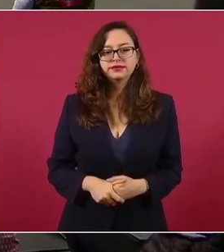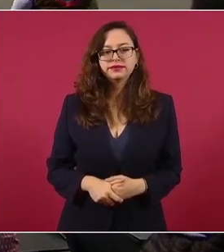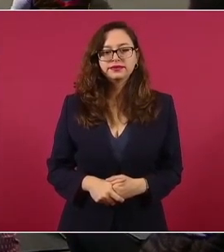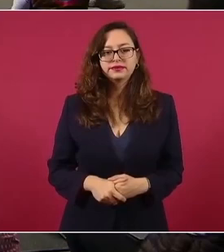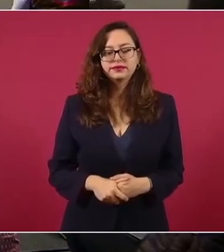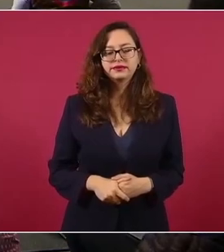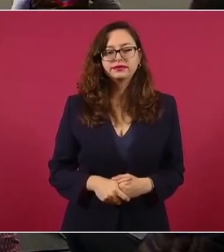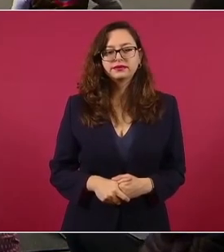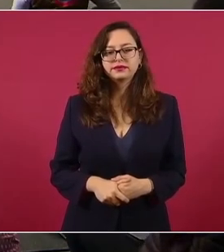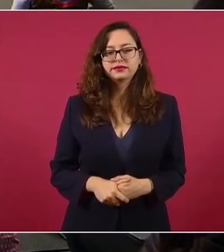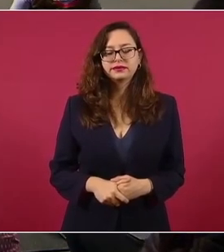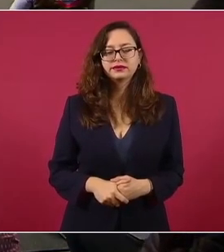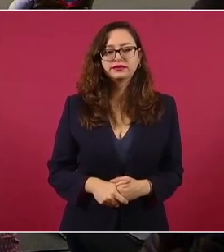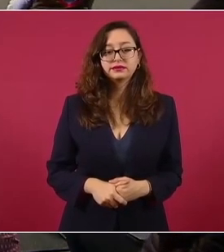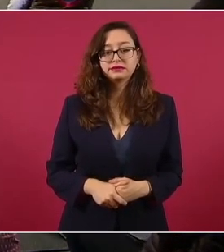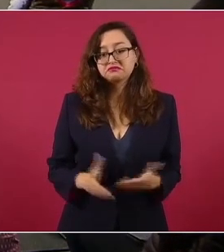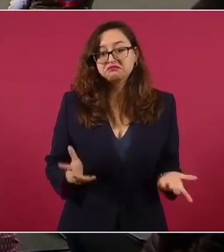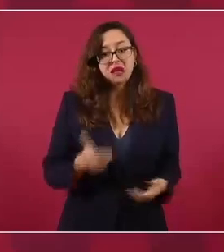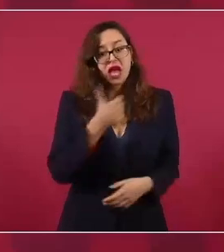Pues eso es